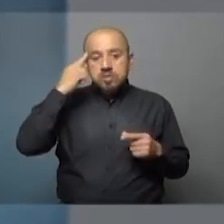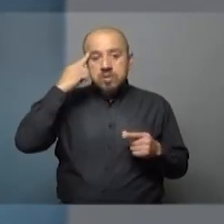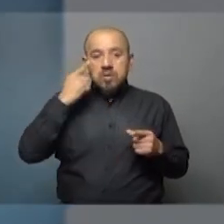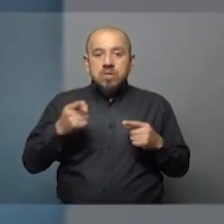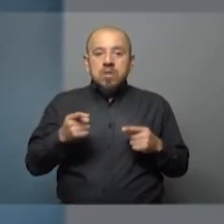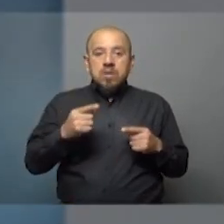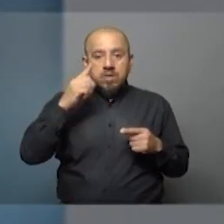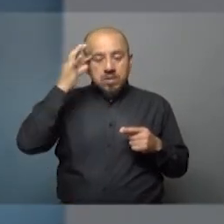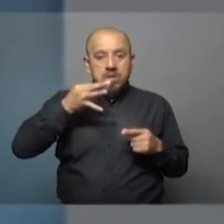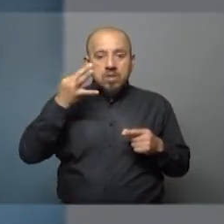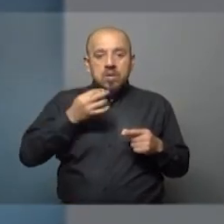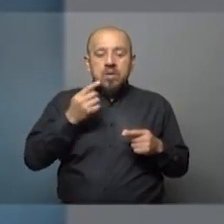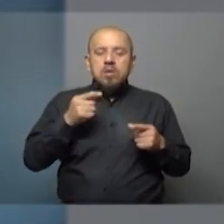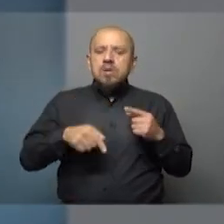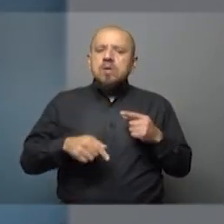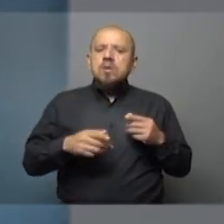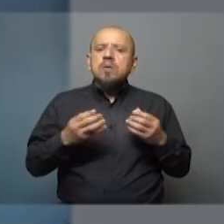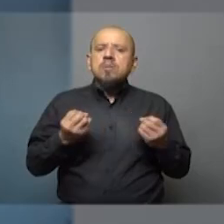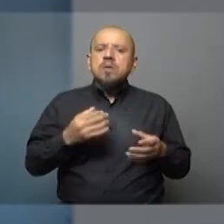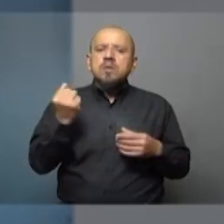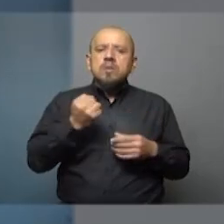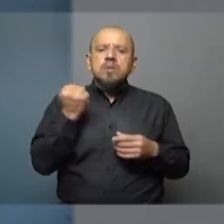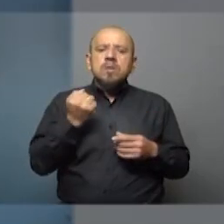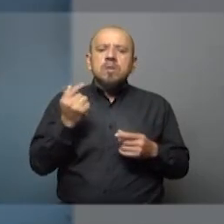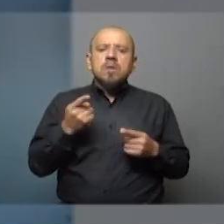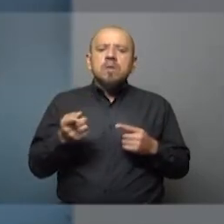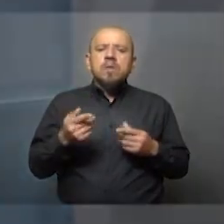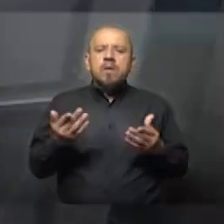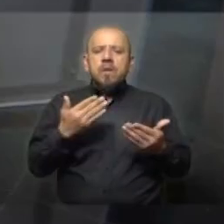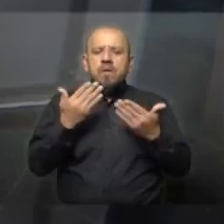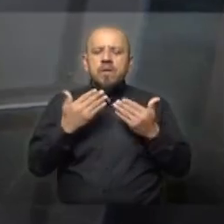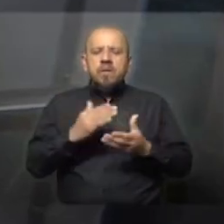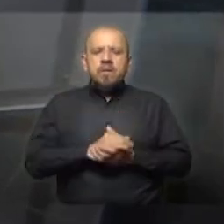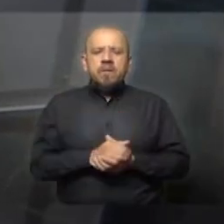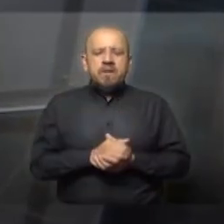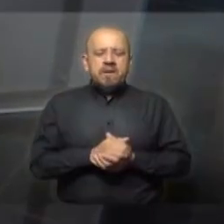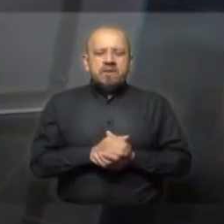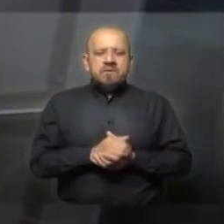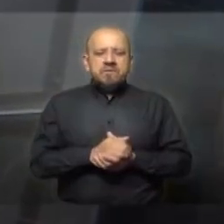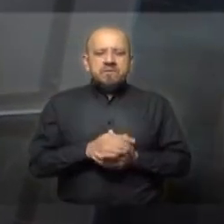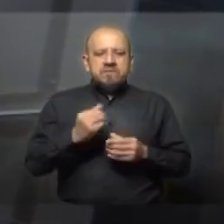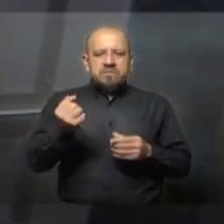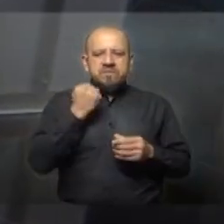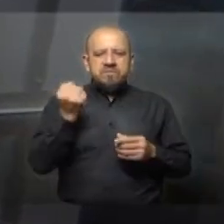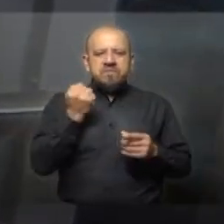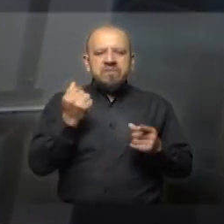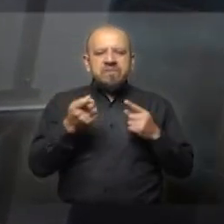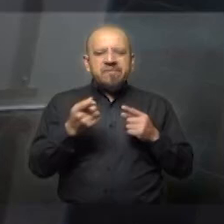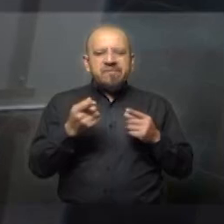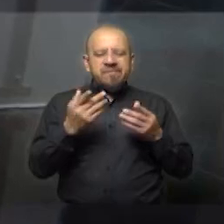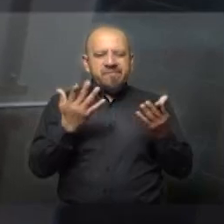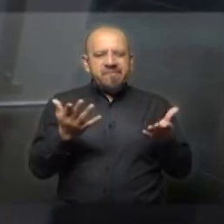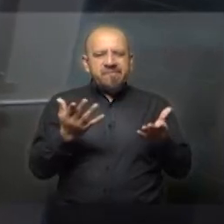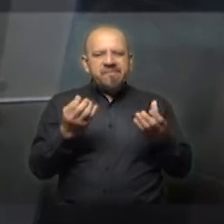en la realidad política del país porque es tan importante esto y Bueno hablamos un poco bien eso fue eso fue muy importante porque fue que de alguna forma